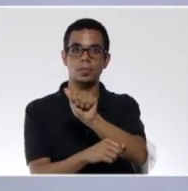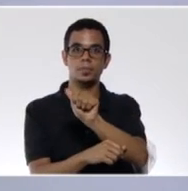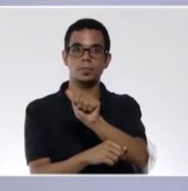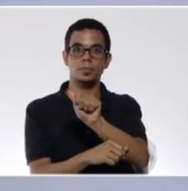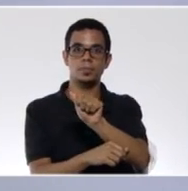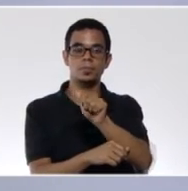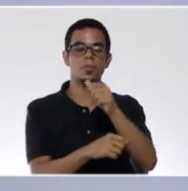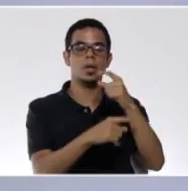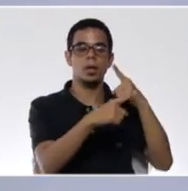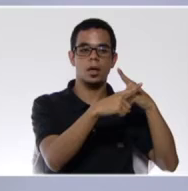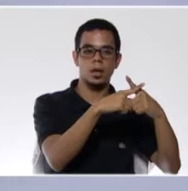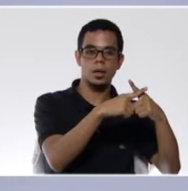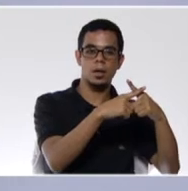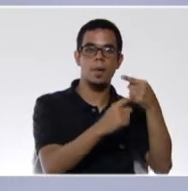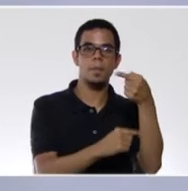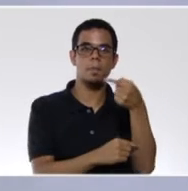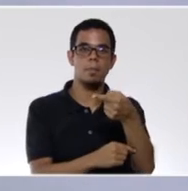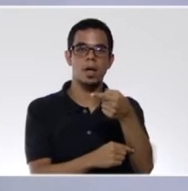x menos a.